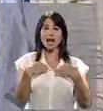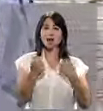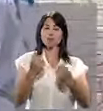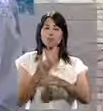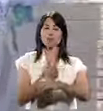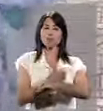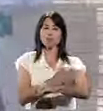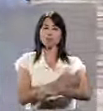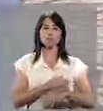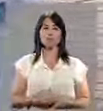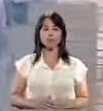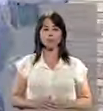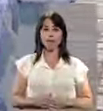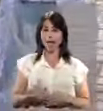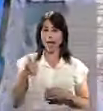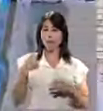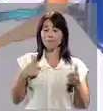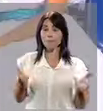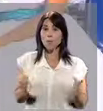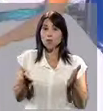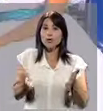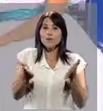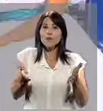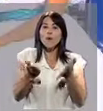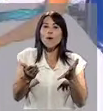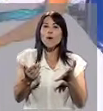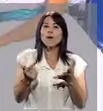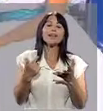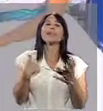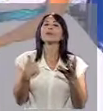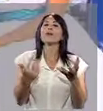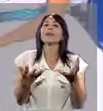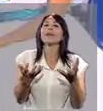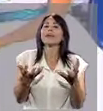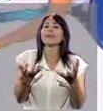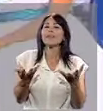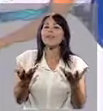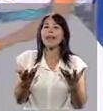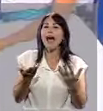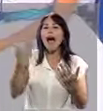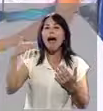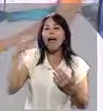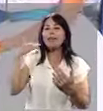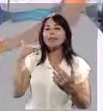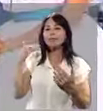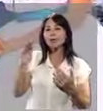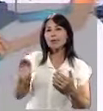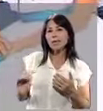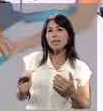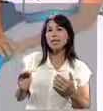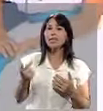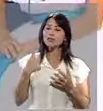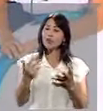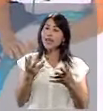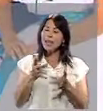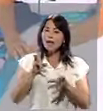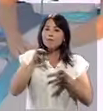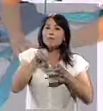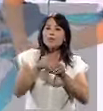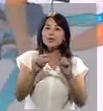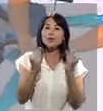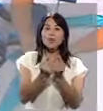salud. Y me motivó el deseo de estar pequeñita, de entrar a estos grupos. Tuve la